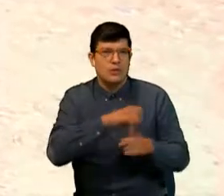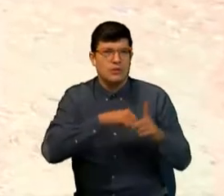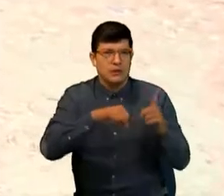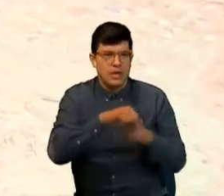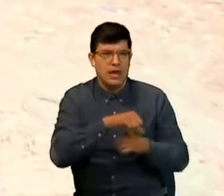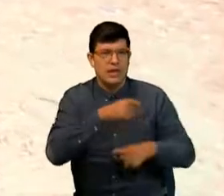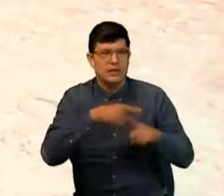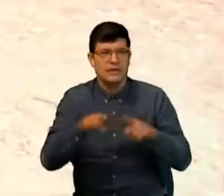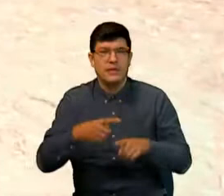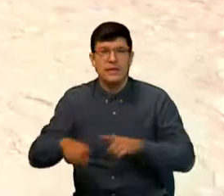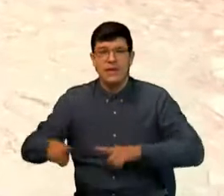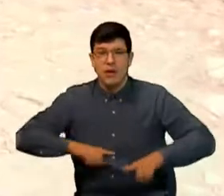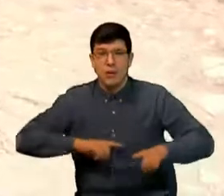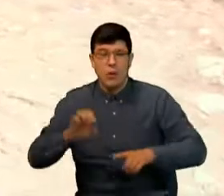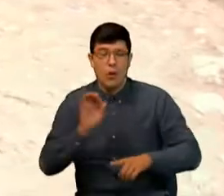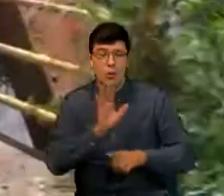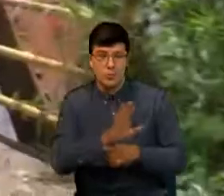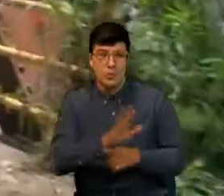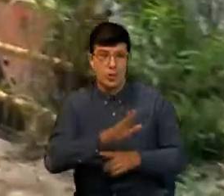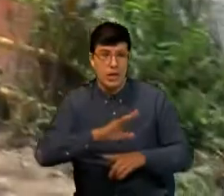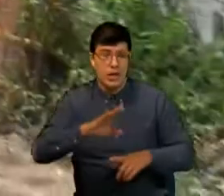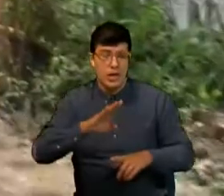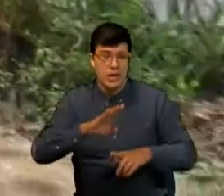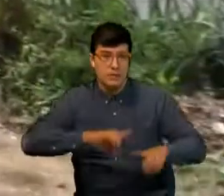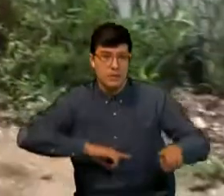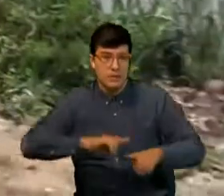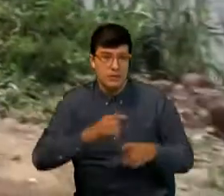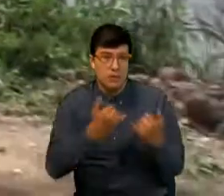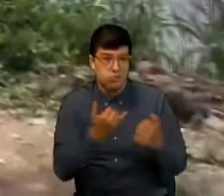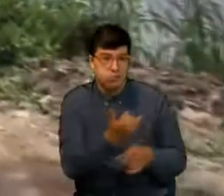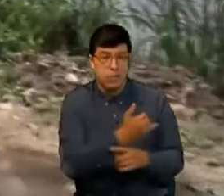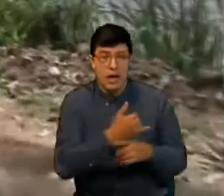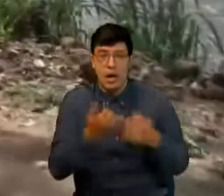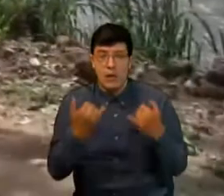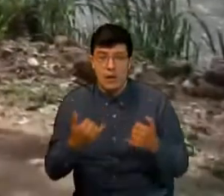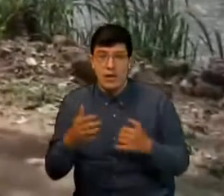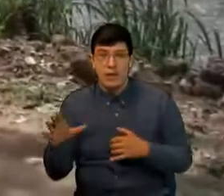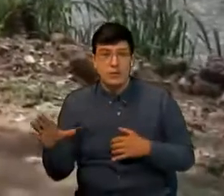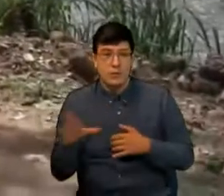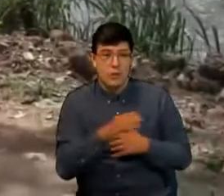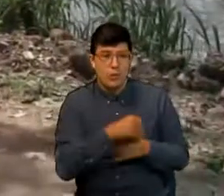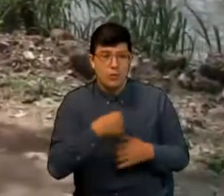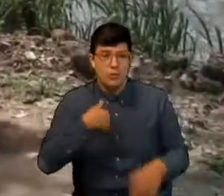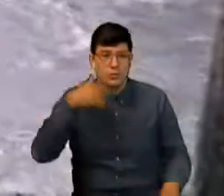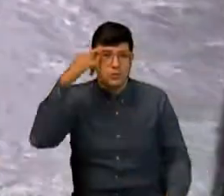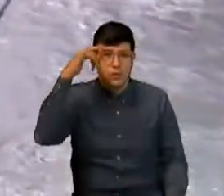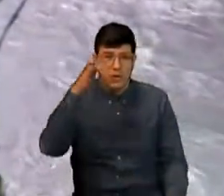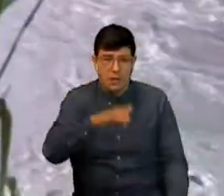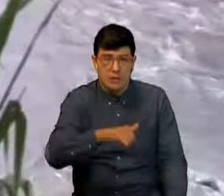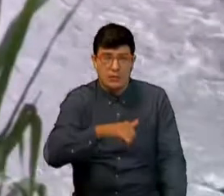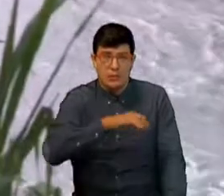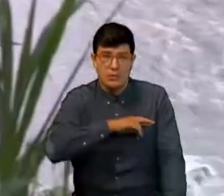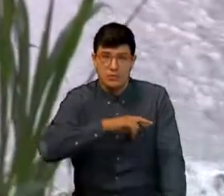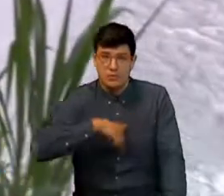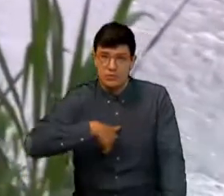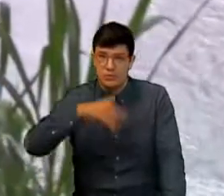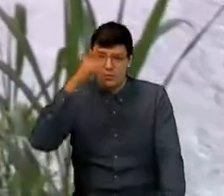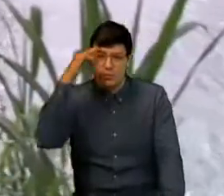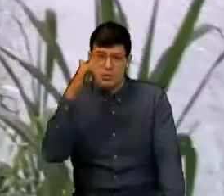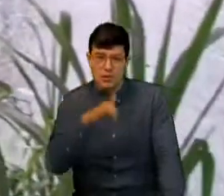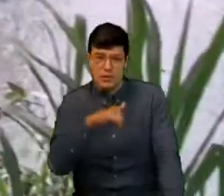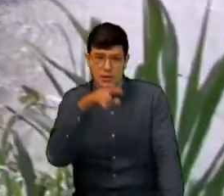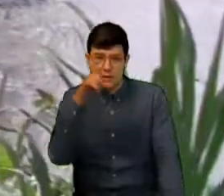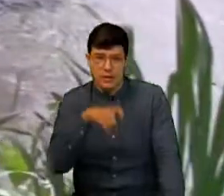administraciones o con la administración presente y la entrante, entre todos, tenemos, yo creo, que ponernos de acuerdo para